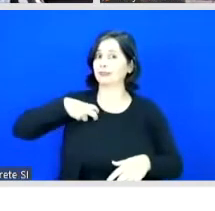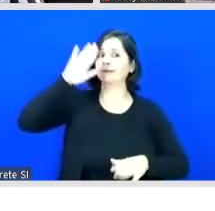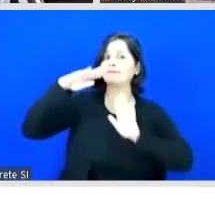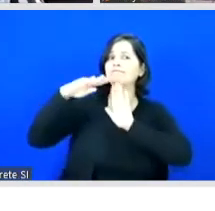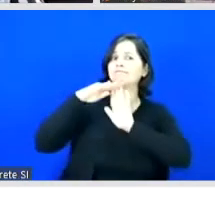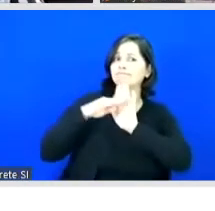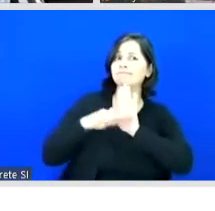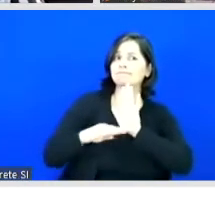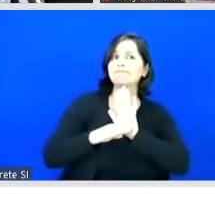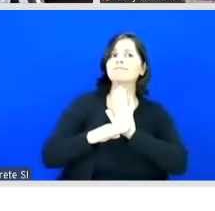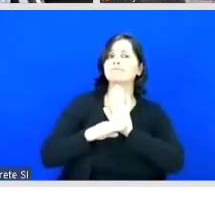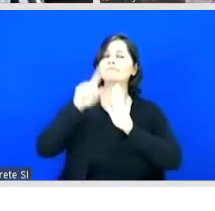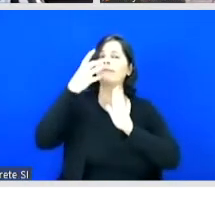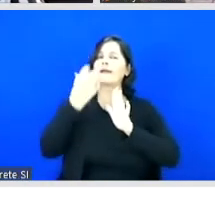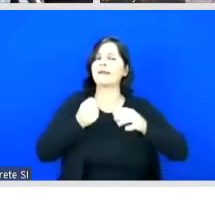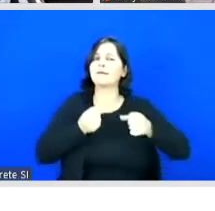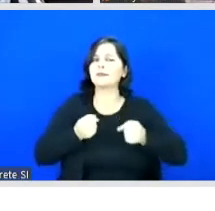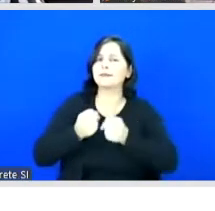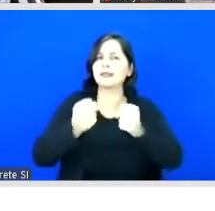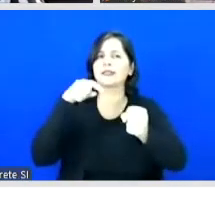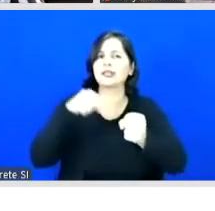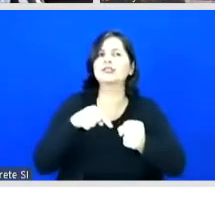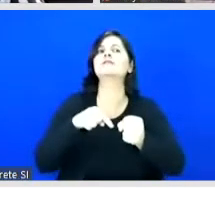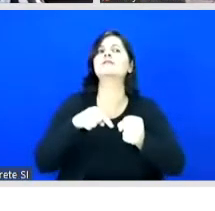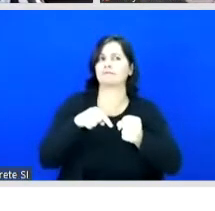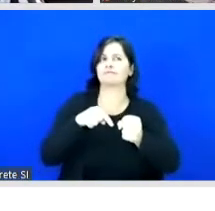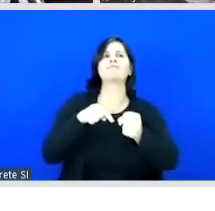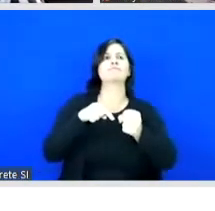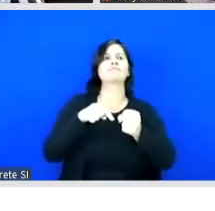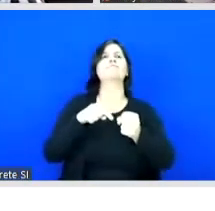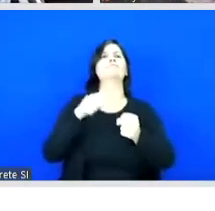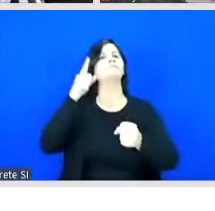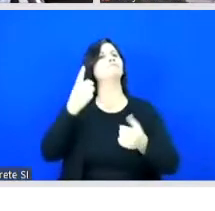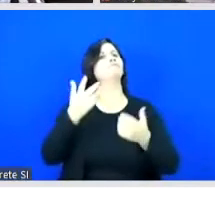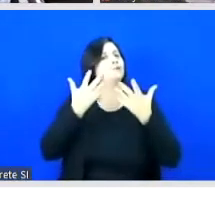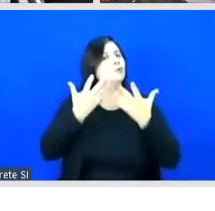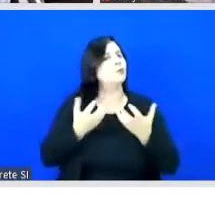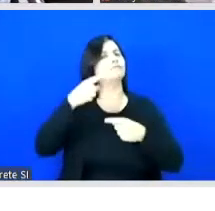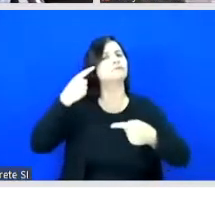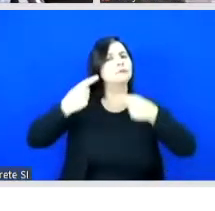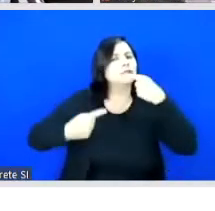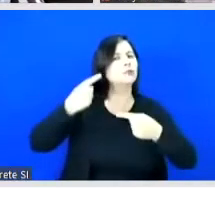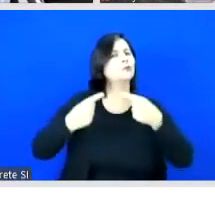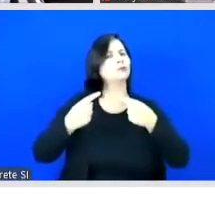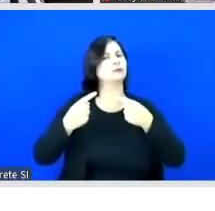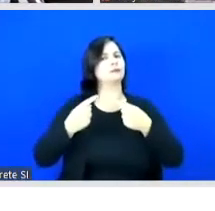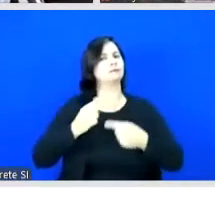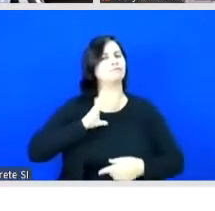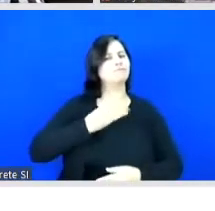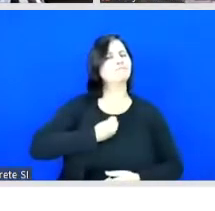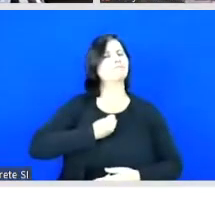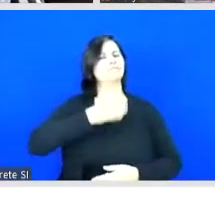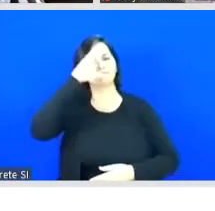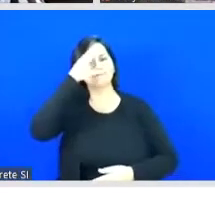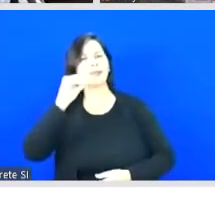incluyan unas perspectivas importantes de género y, por supuesto, también incluyan las ideas y las propuestas de